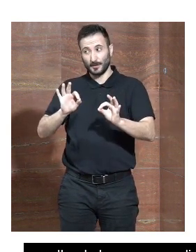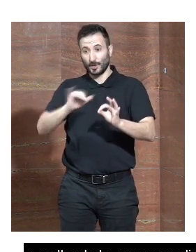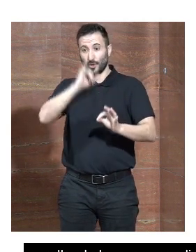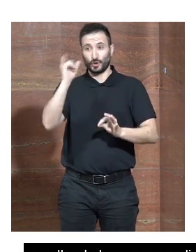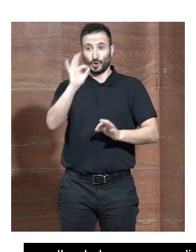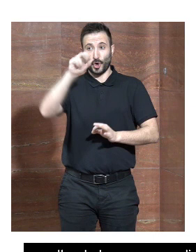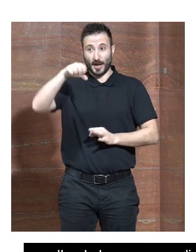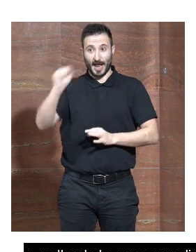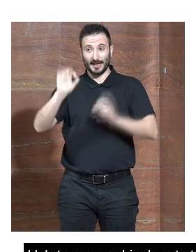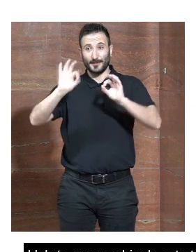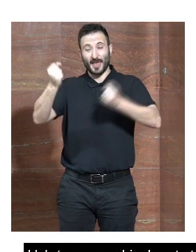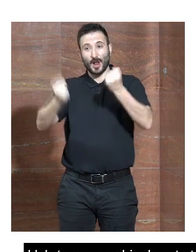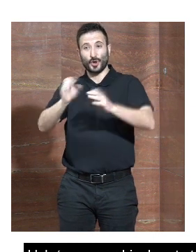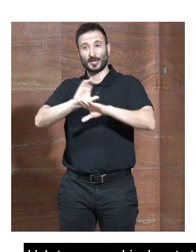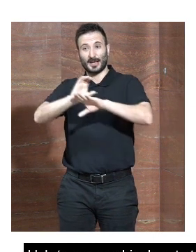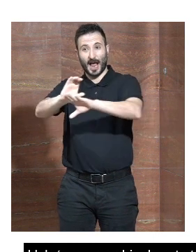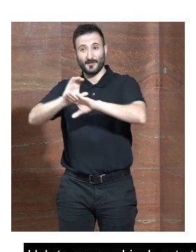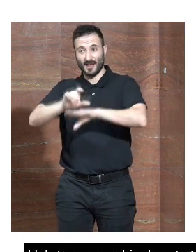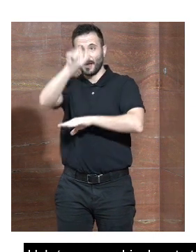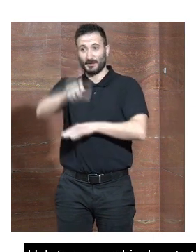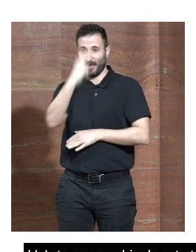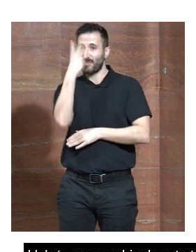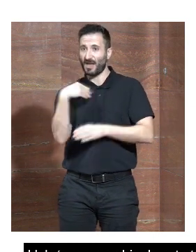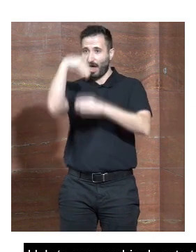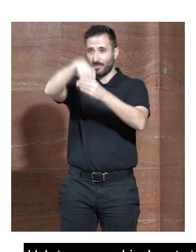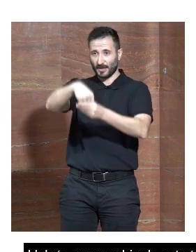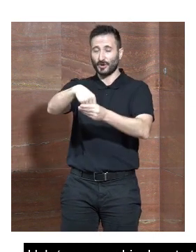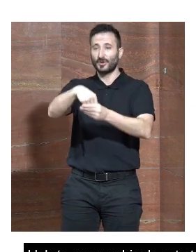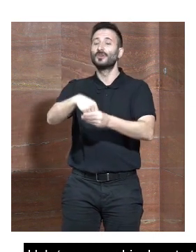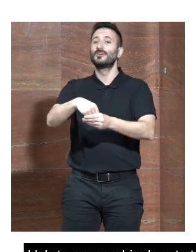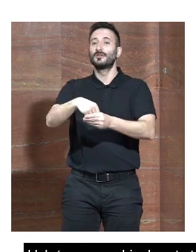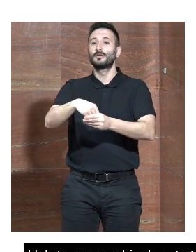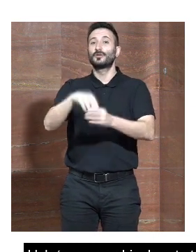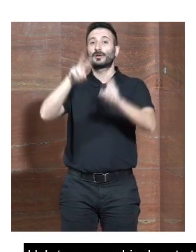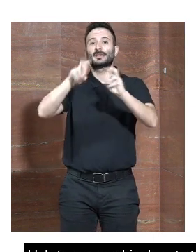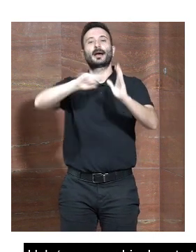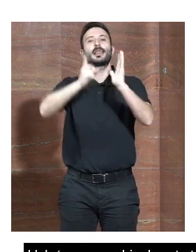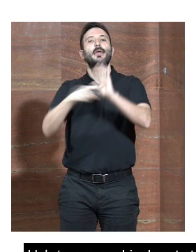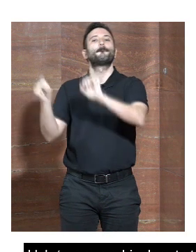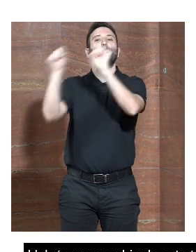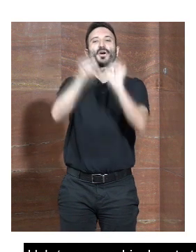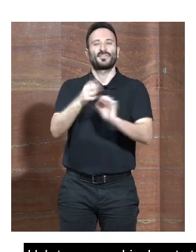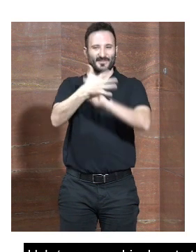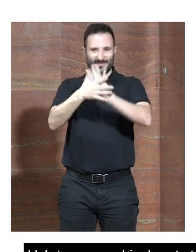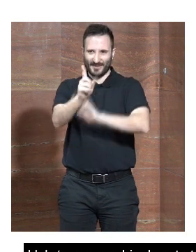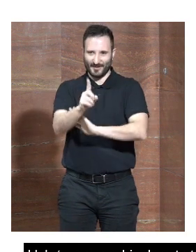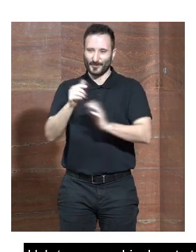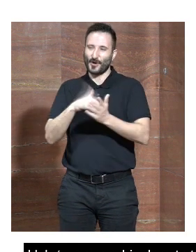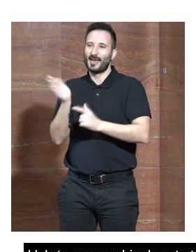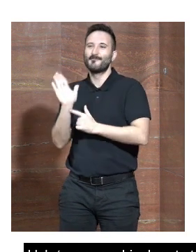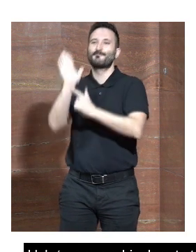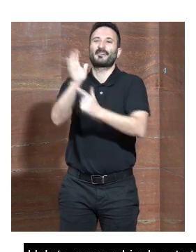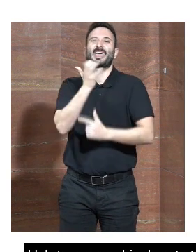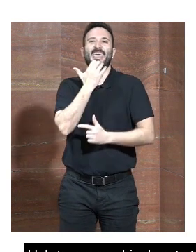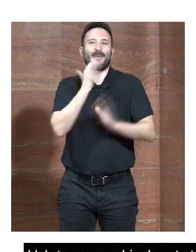Cabify, es una persona con limitación visual, ciega. No estoy atentado a la ley de protección de datos. Te estoy poniendo como